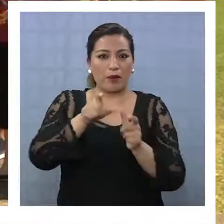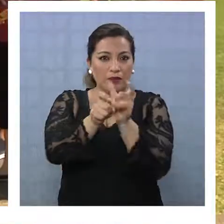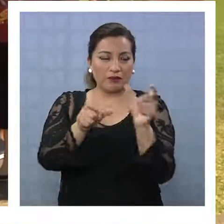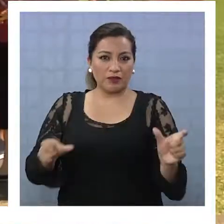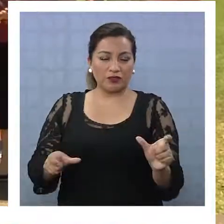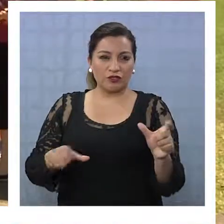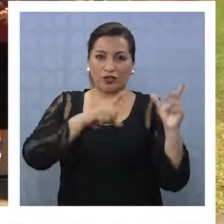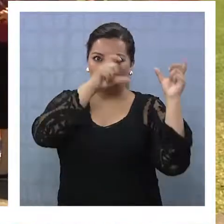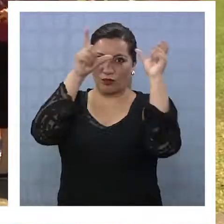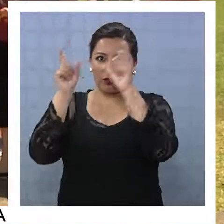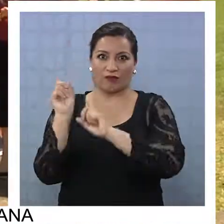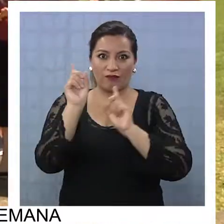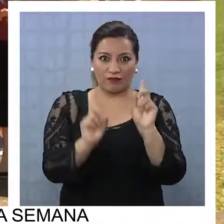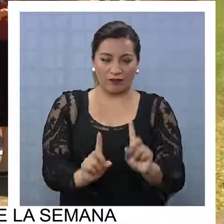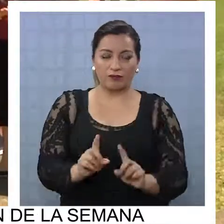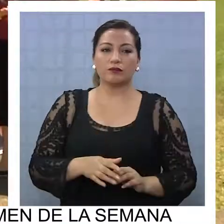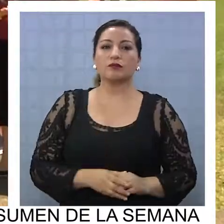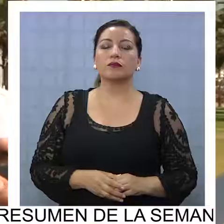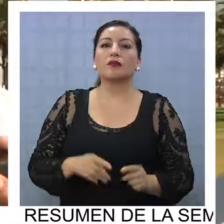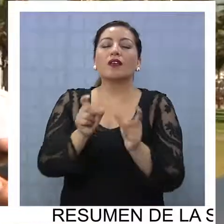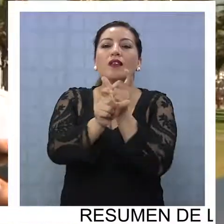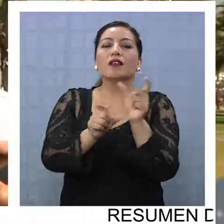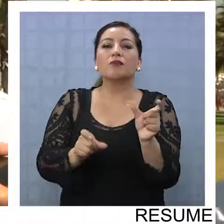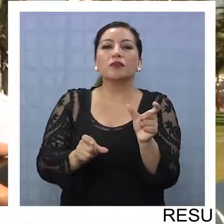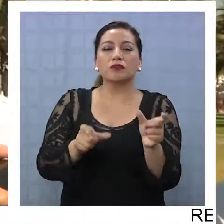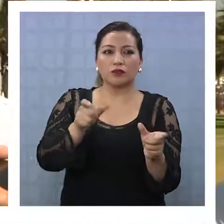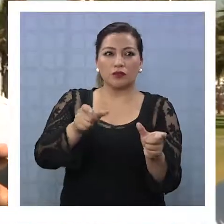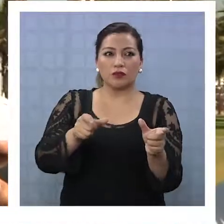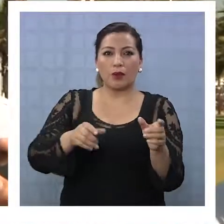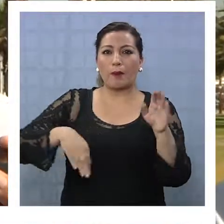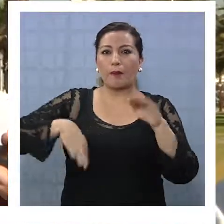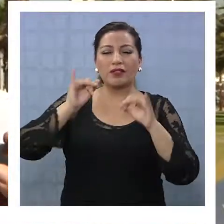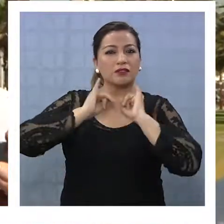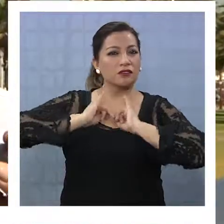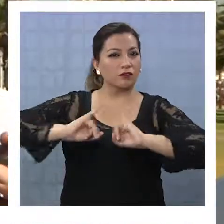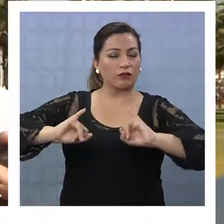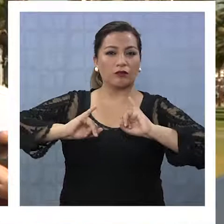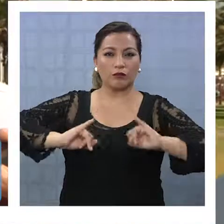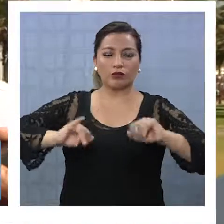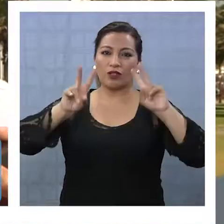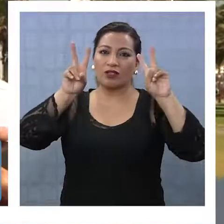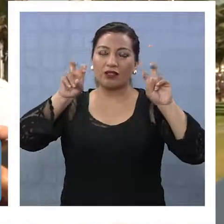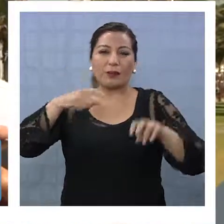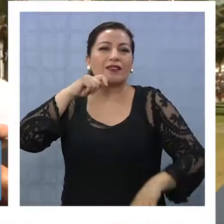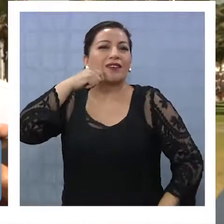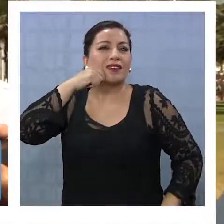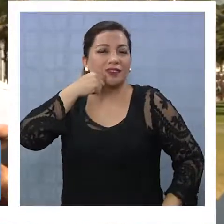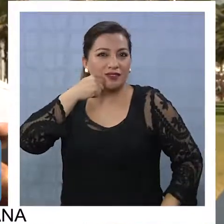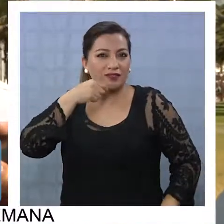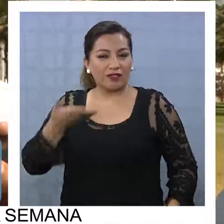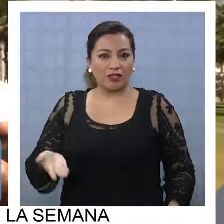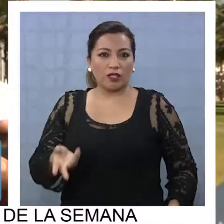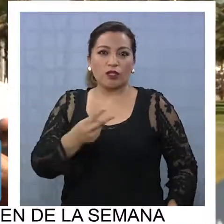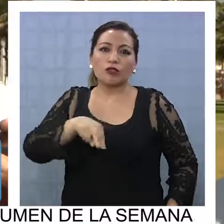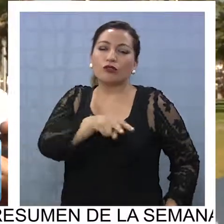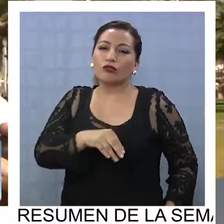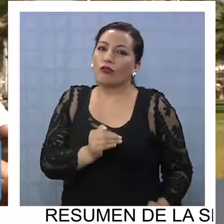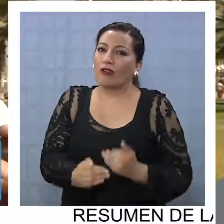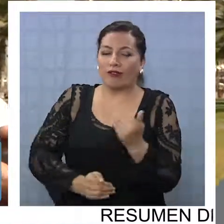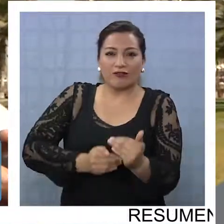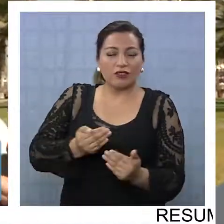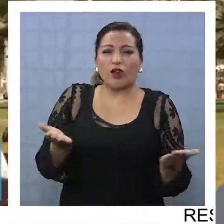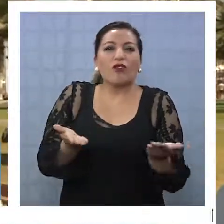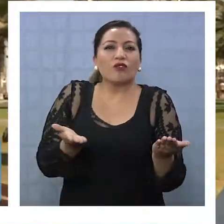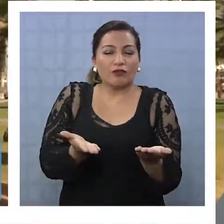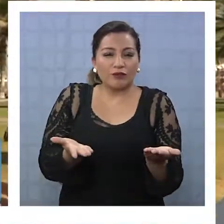congrega mayor número de visitantes. Entregarle a la gente la mayor cantidad de información sobre de qué se trata, en qué vamos